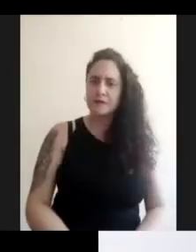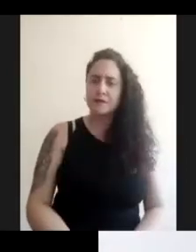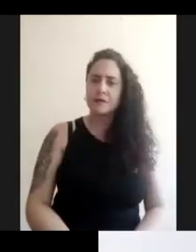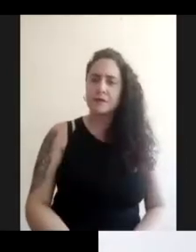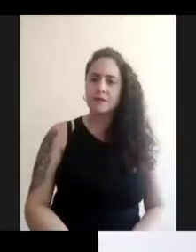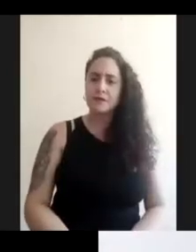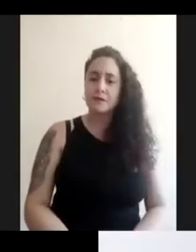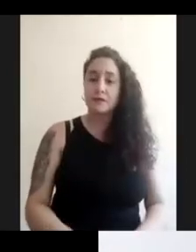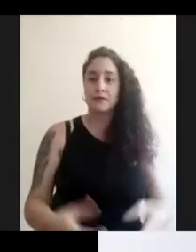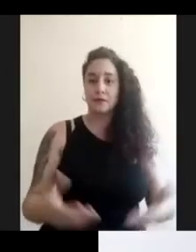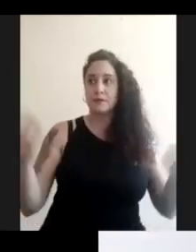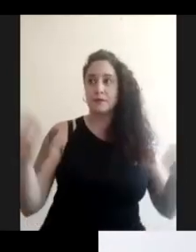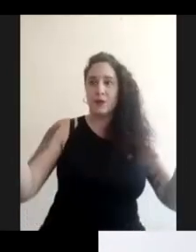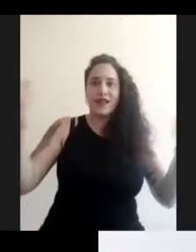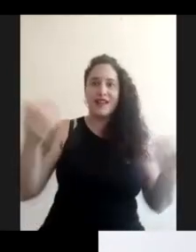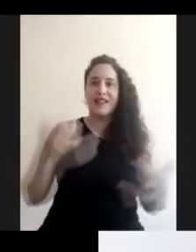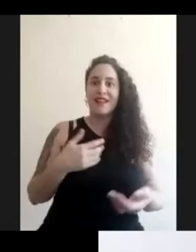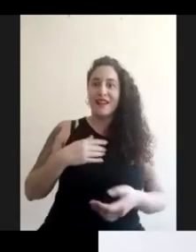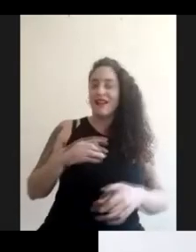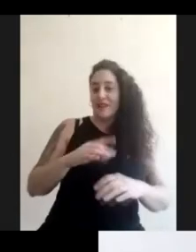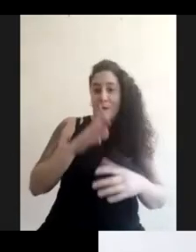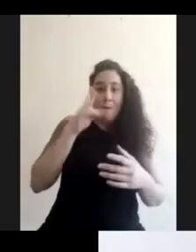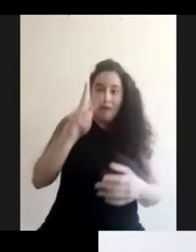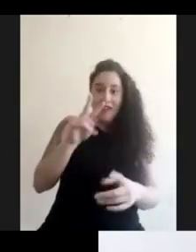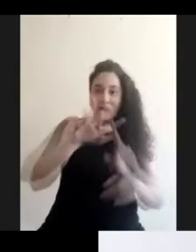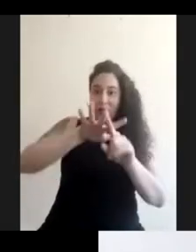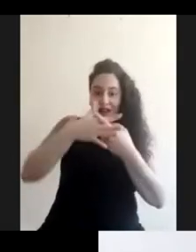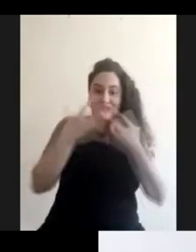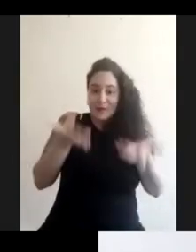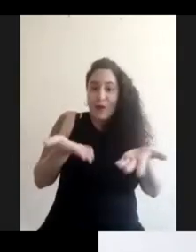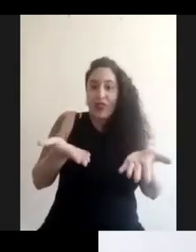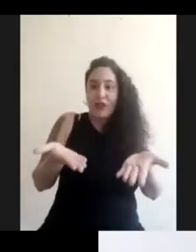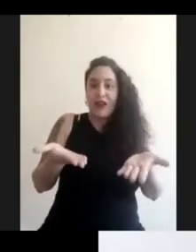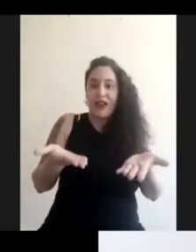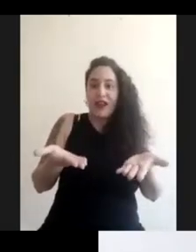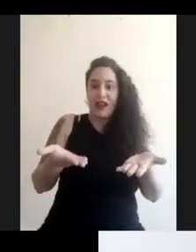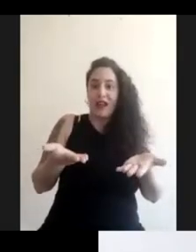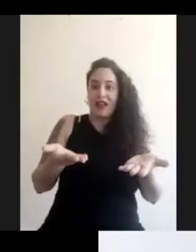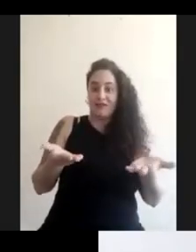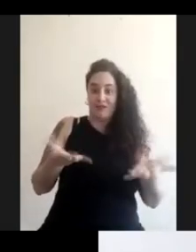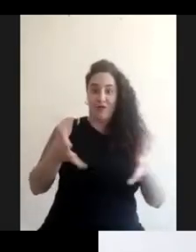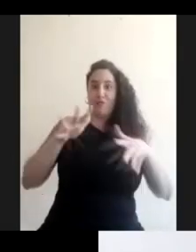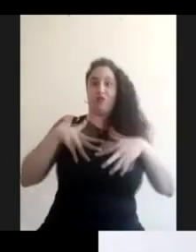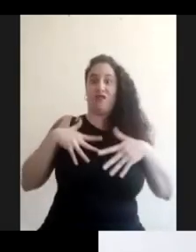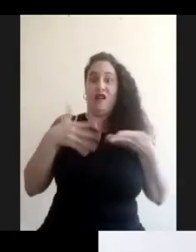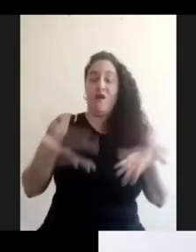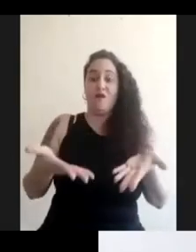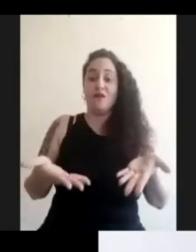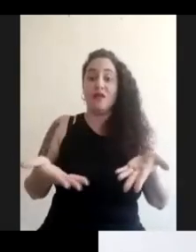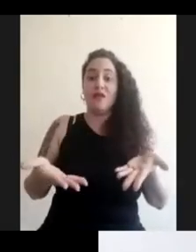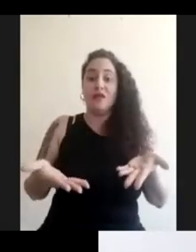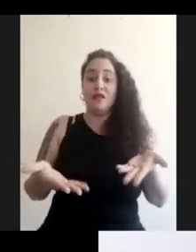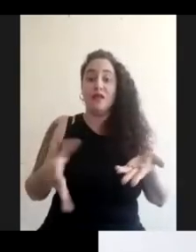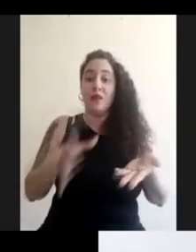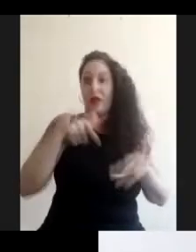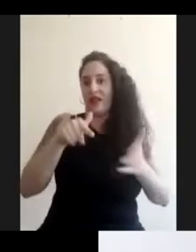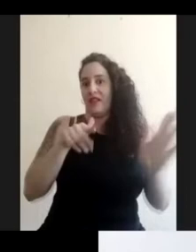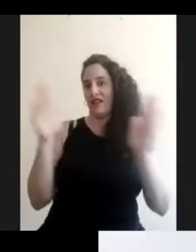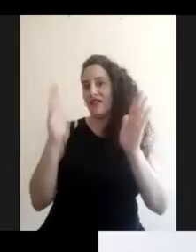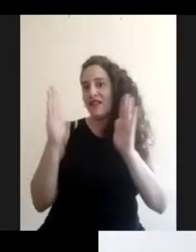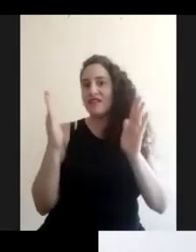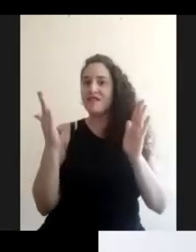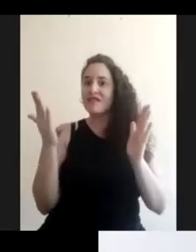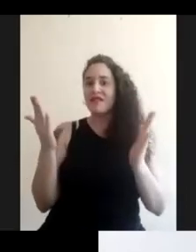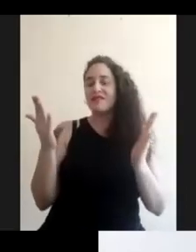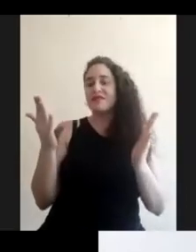Hombre, teniendo en cuenta la situación en la que nos hemos visto por estar en